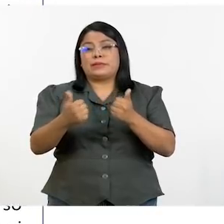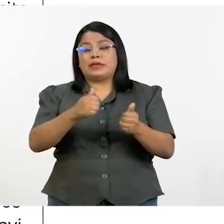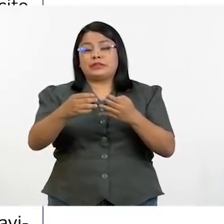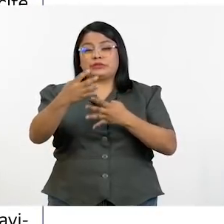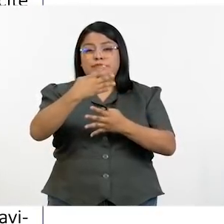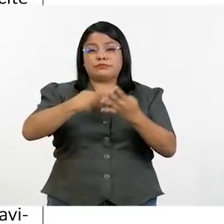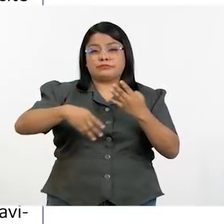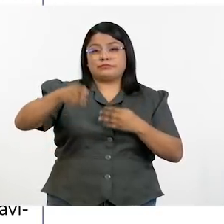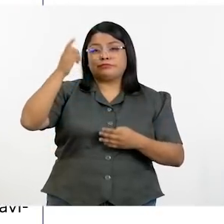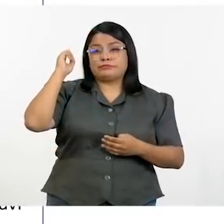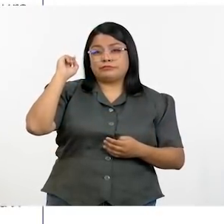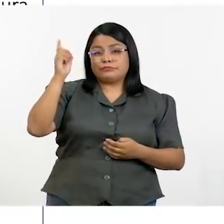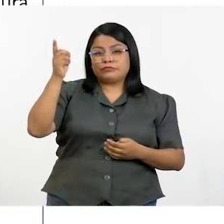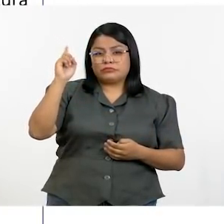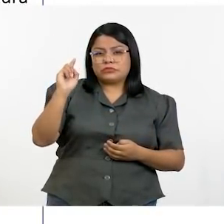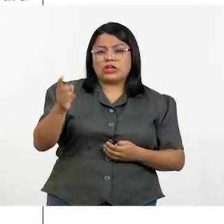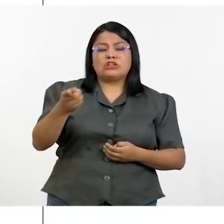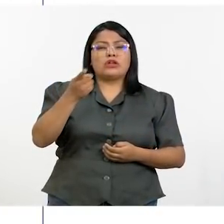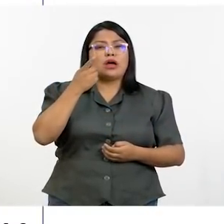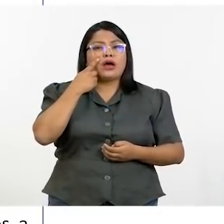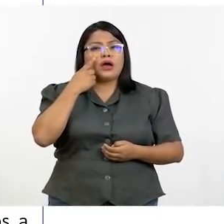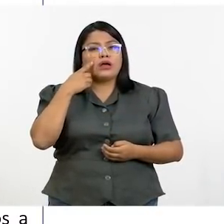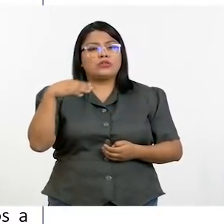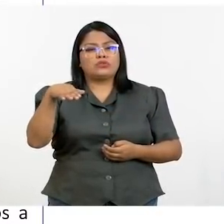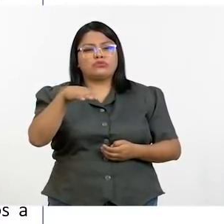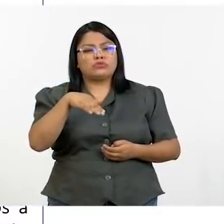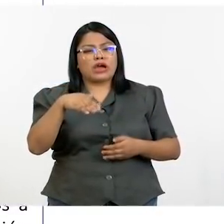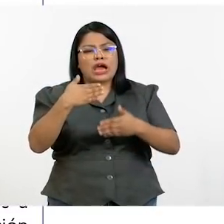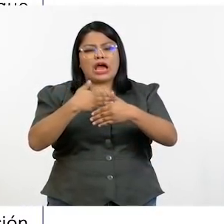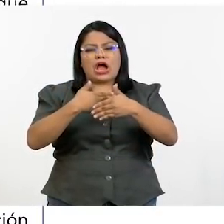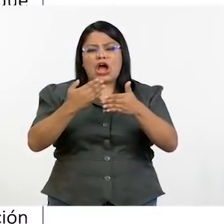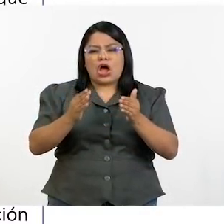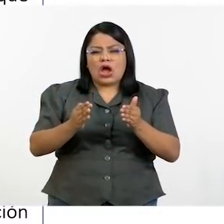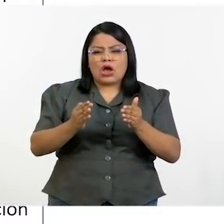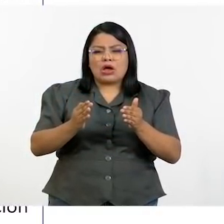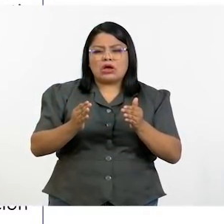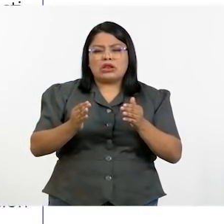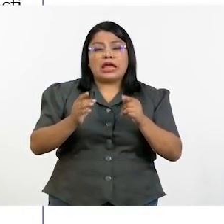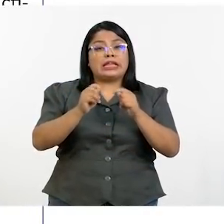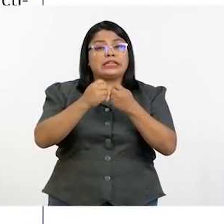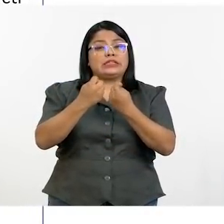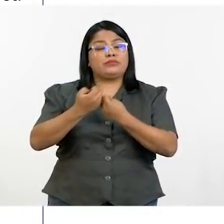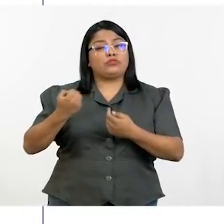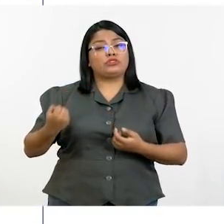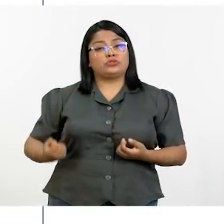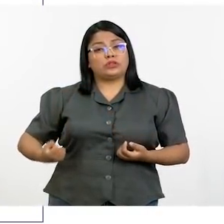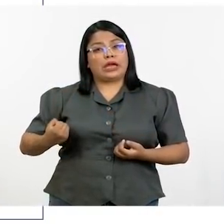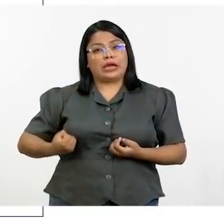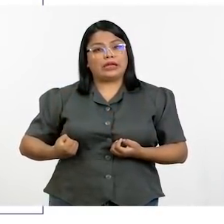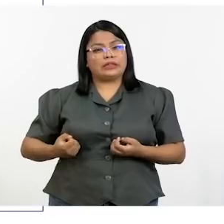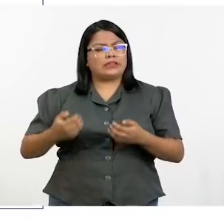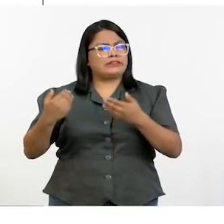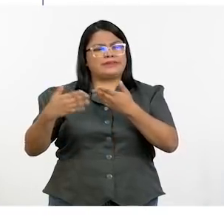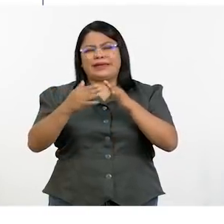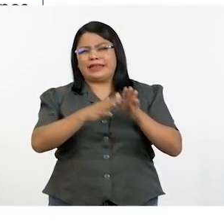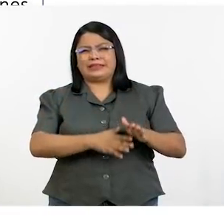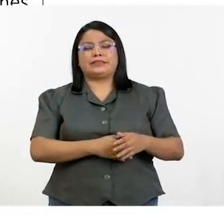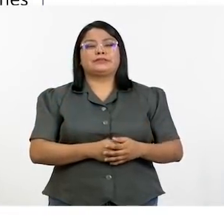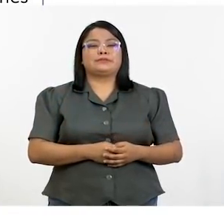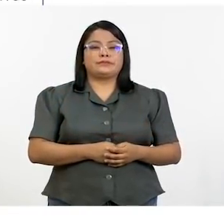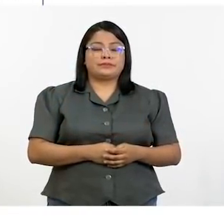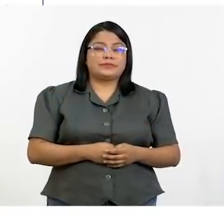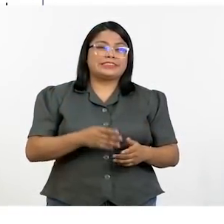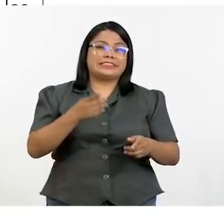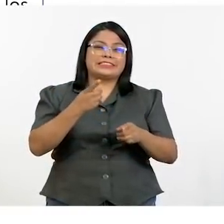contexto del docente, en qué espacio se mueve, cómo es su aula, el tipo de estudiantes que lo componen, etc. Muy buen detalle,